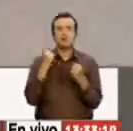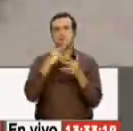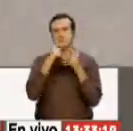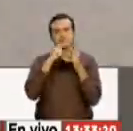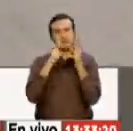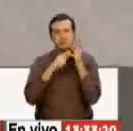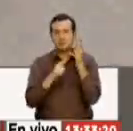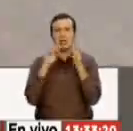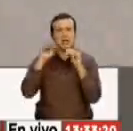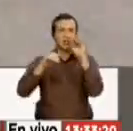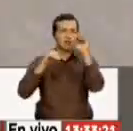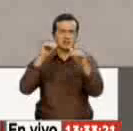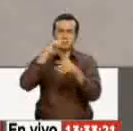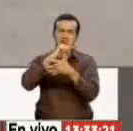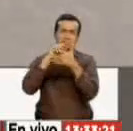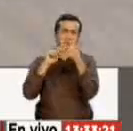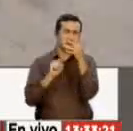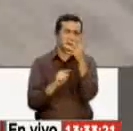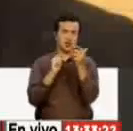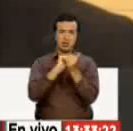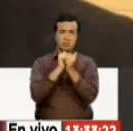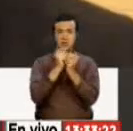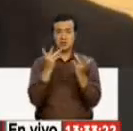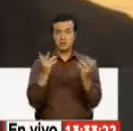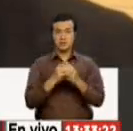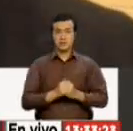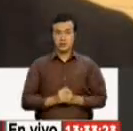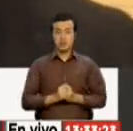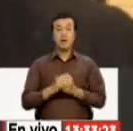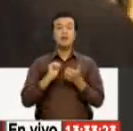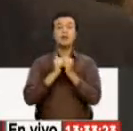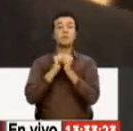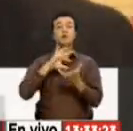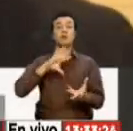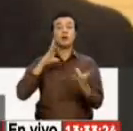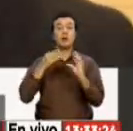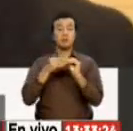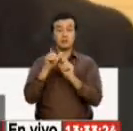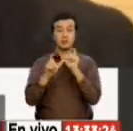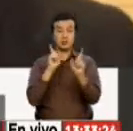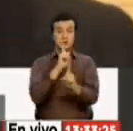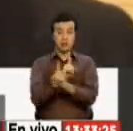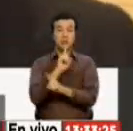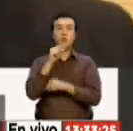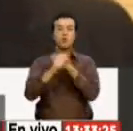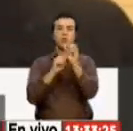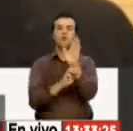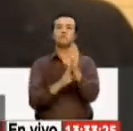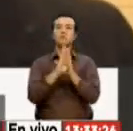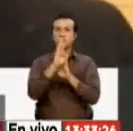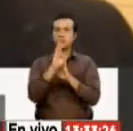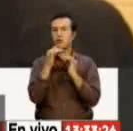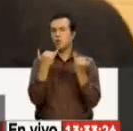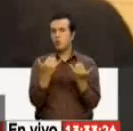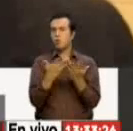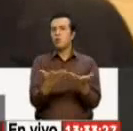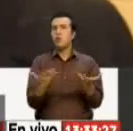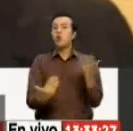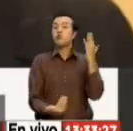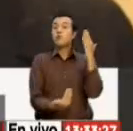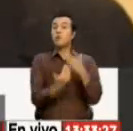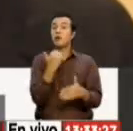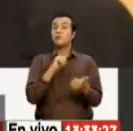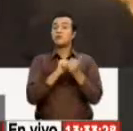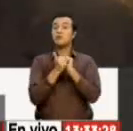artística, natación, entre otras disciplinas. De deporte adaptado, y así vamos a seguir creciendo este año. Están nuevos